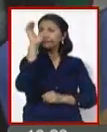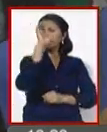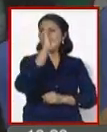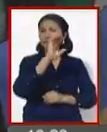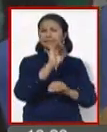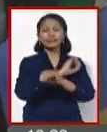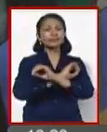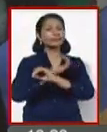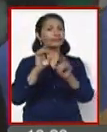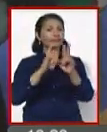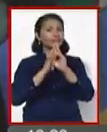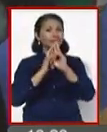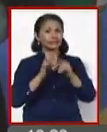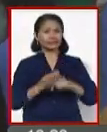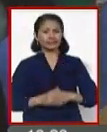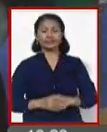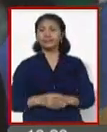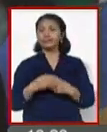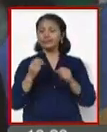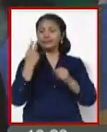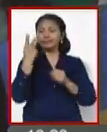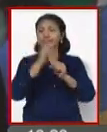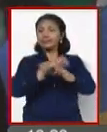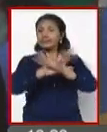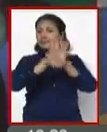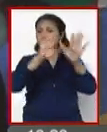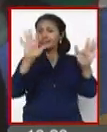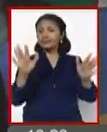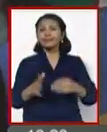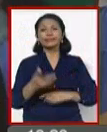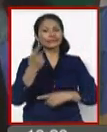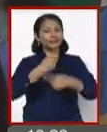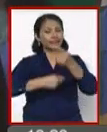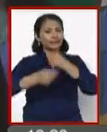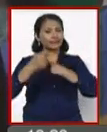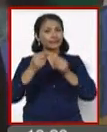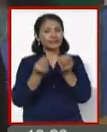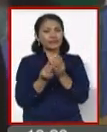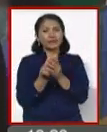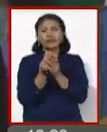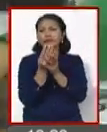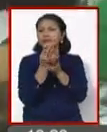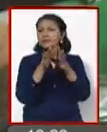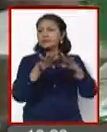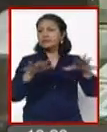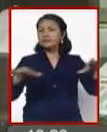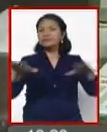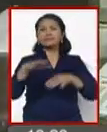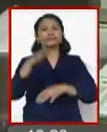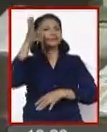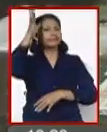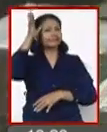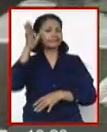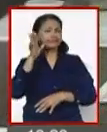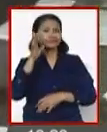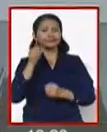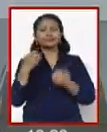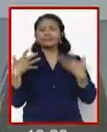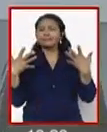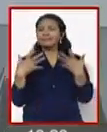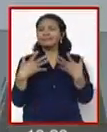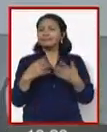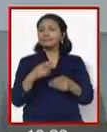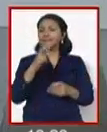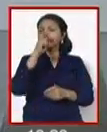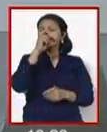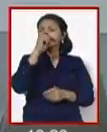sin respuesta. Estamos viendo claramente que la trata está creciendo día a día. Madres desesperadas piden